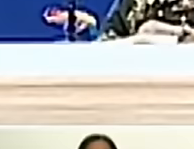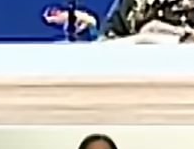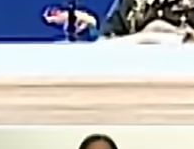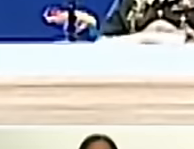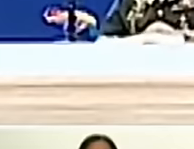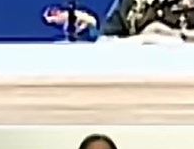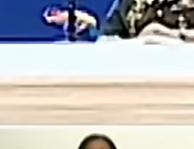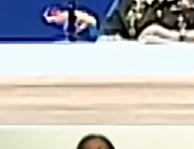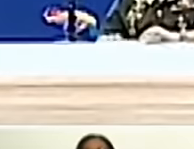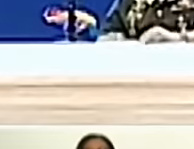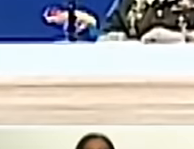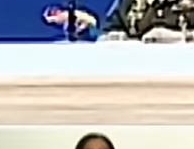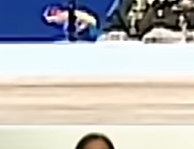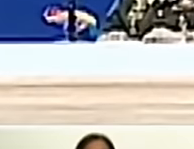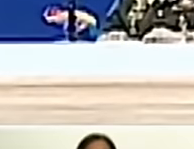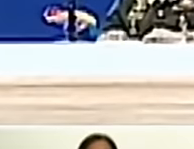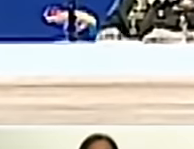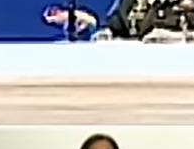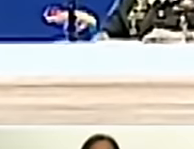Llegó